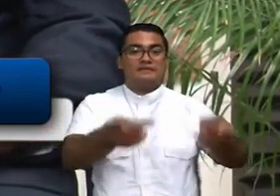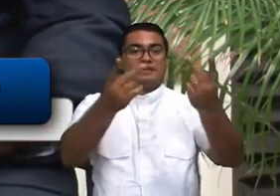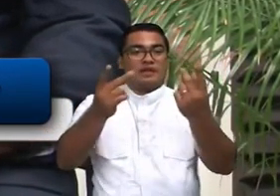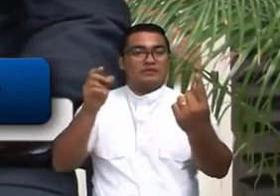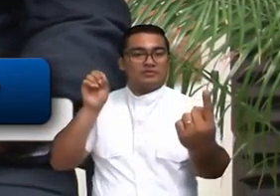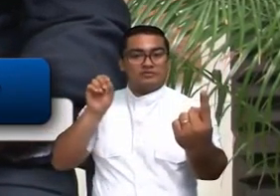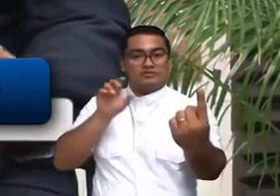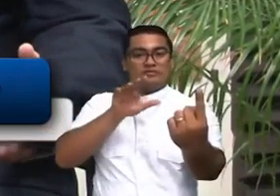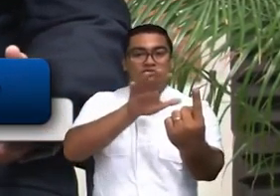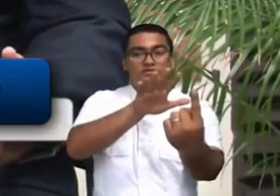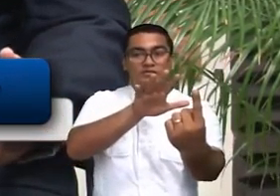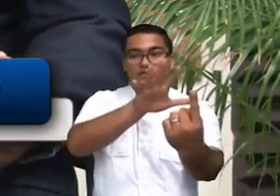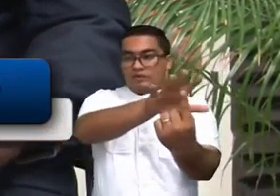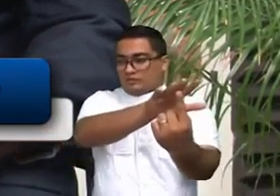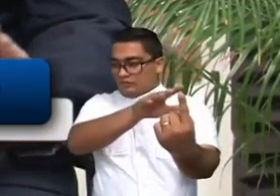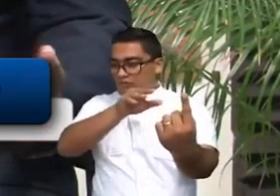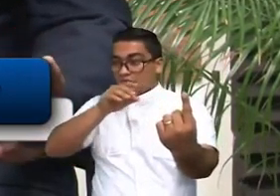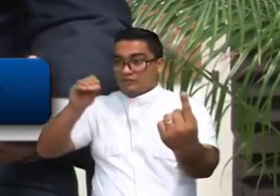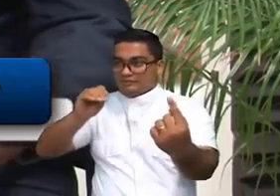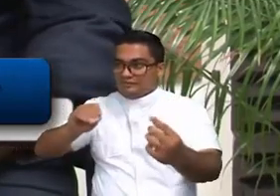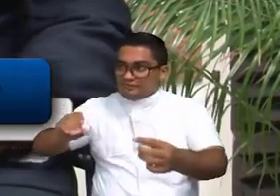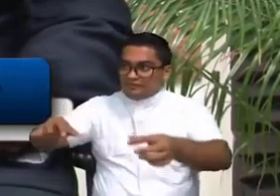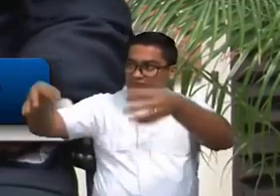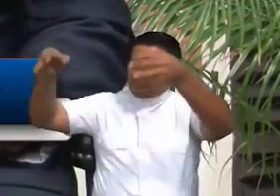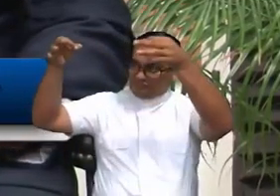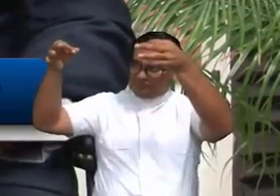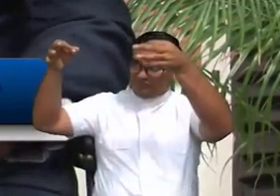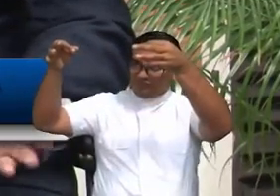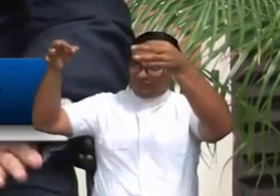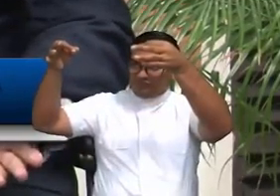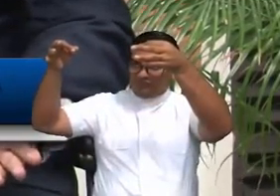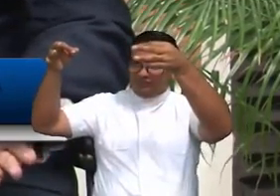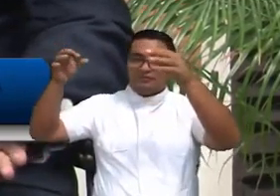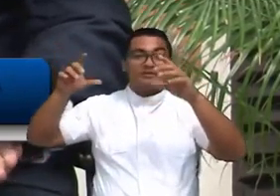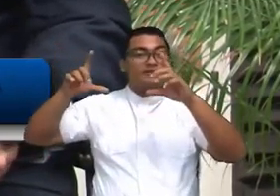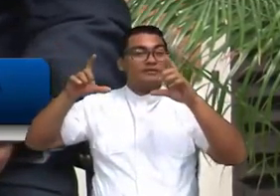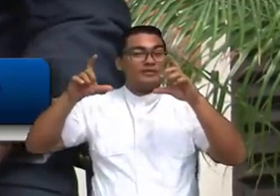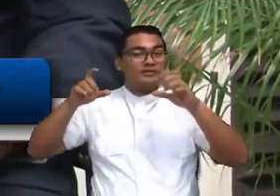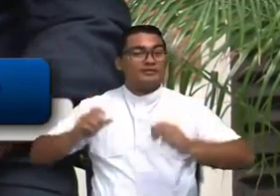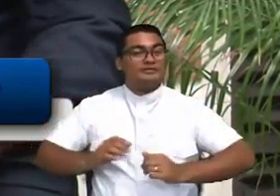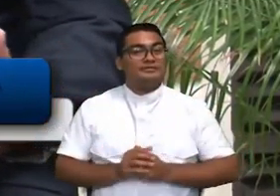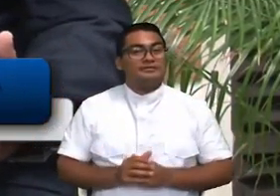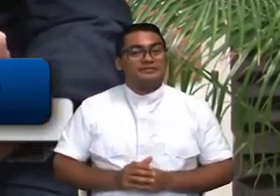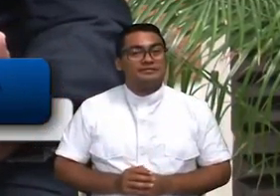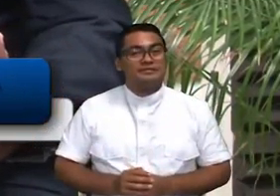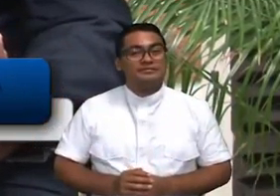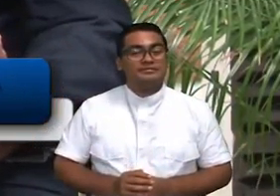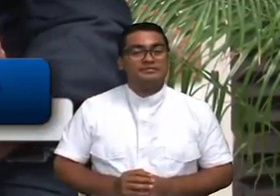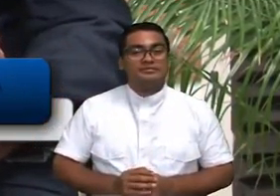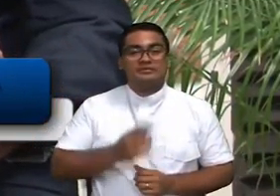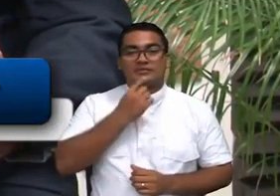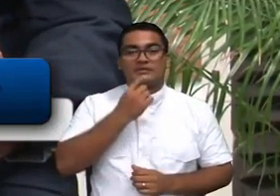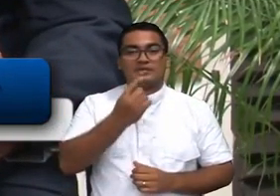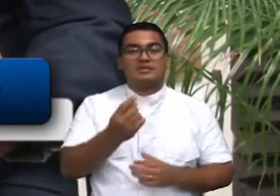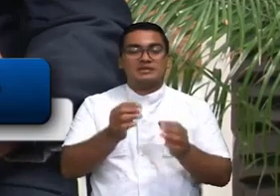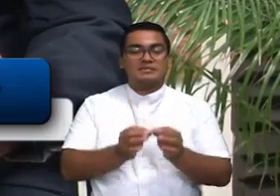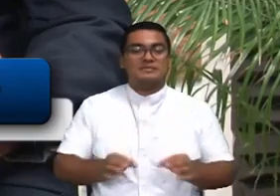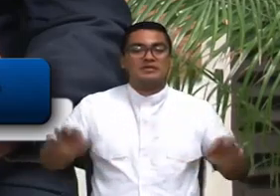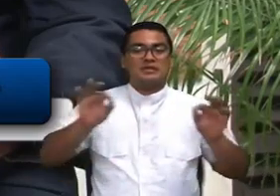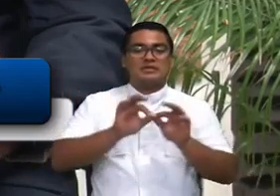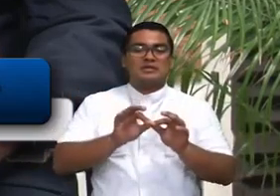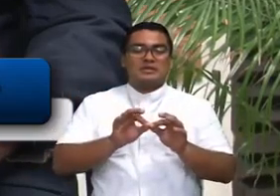se va a plasmar sobre una placa. Esta placa luego se va a hacer una imagen. Bueno, principalmente el ultrasonido lo